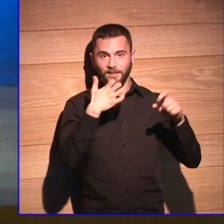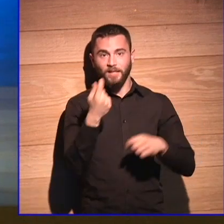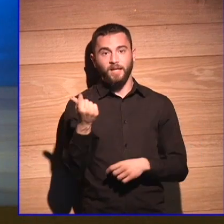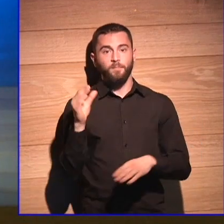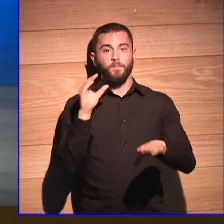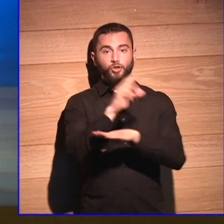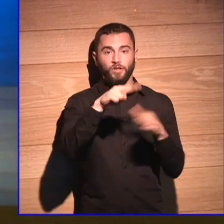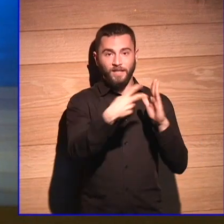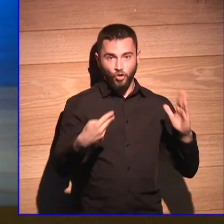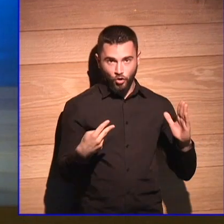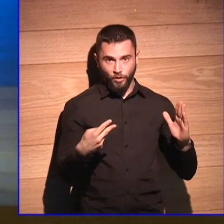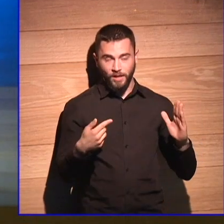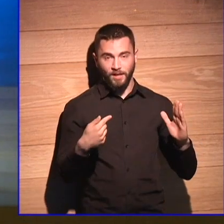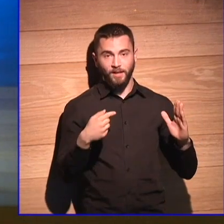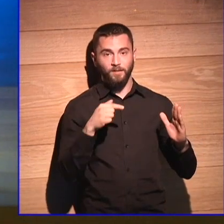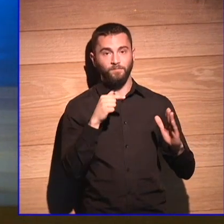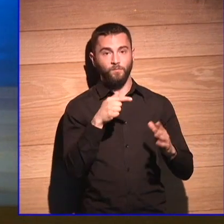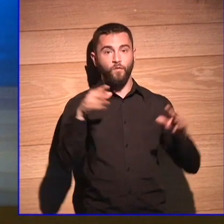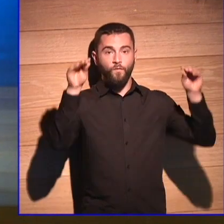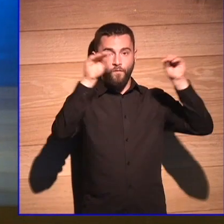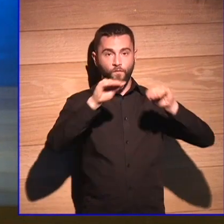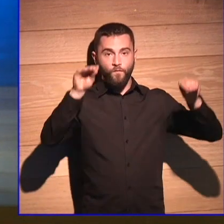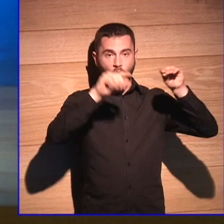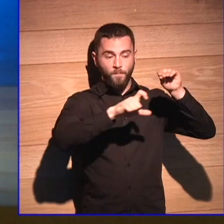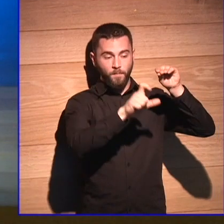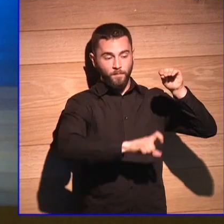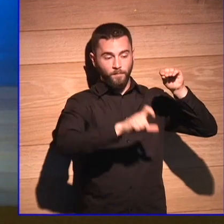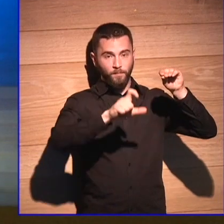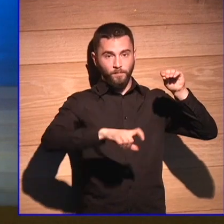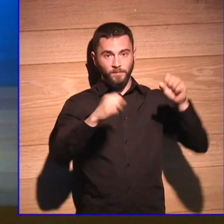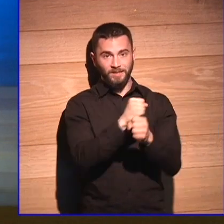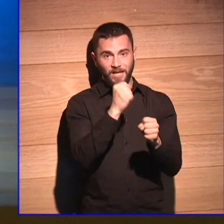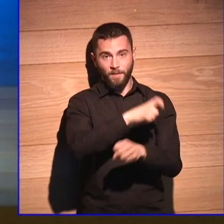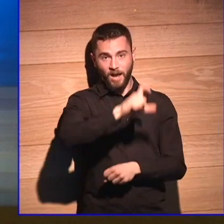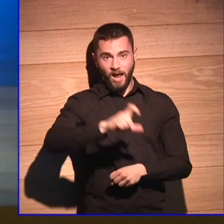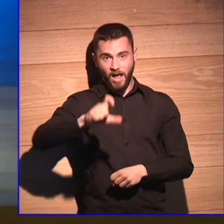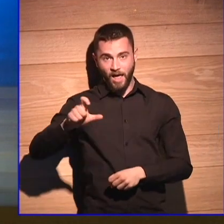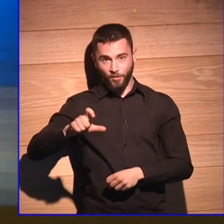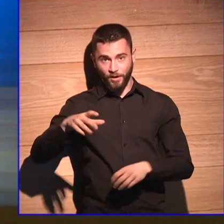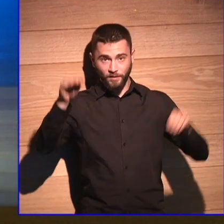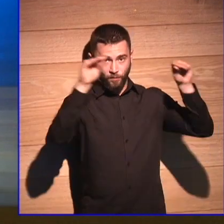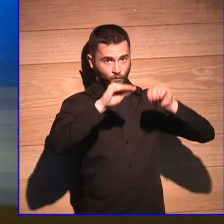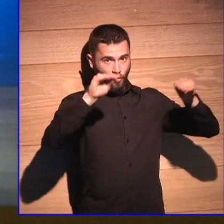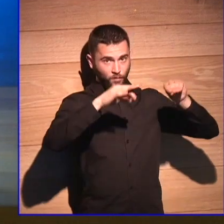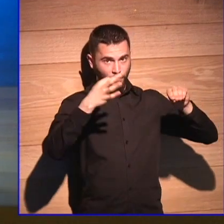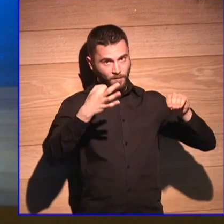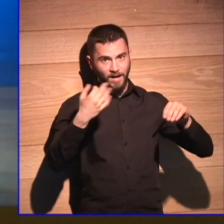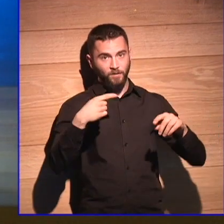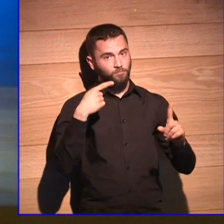en tecnología forme a los empleados que van a ser en otras